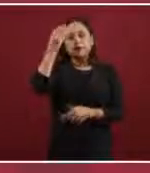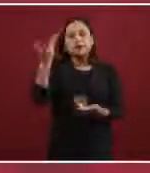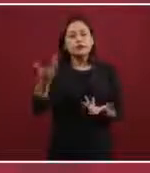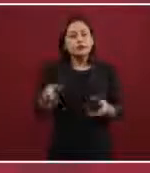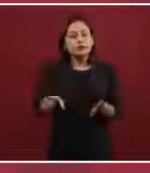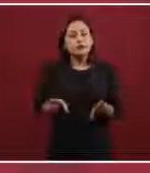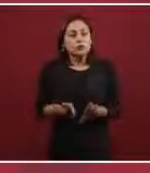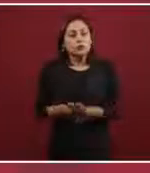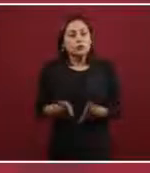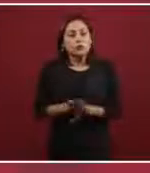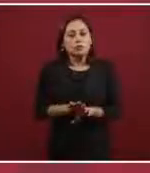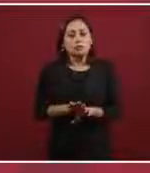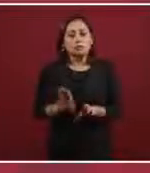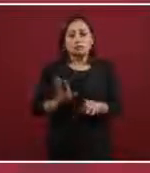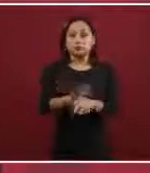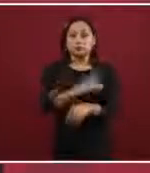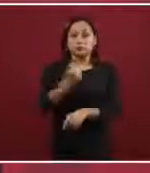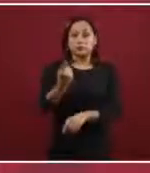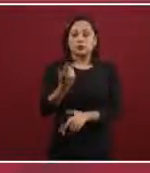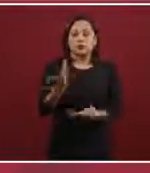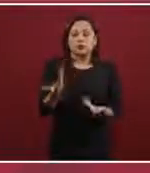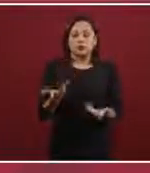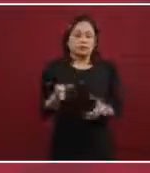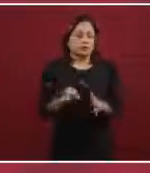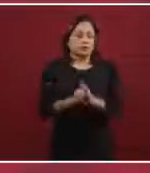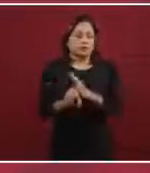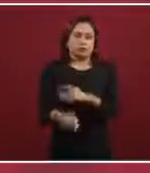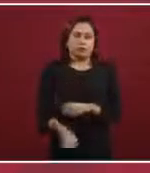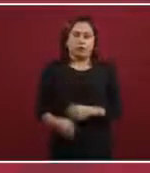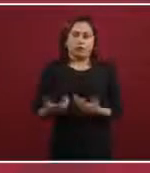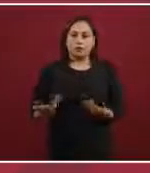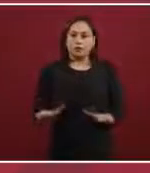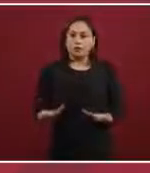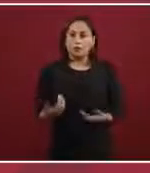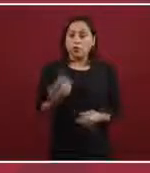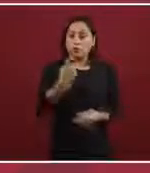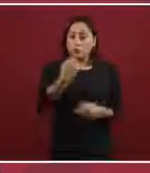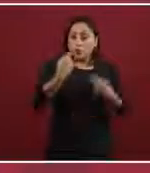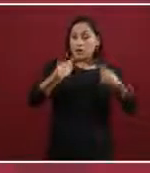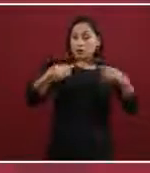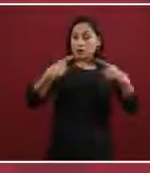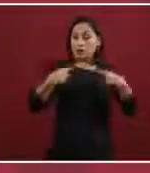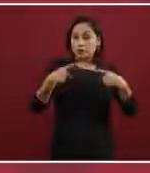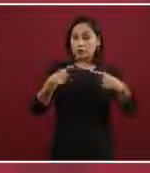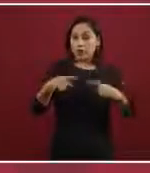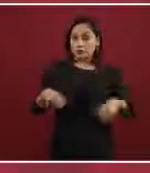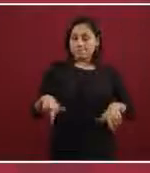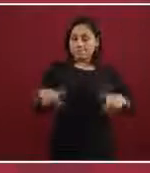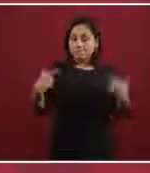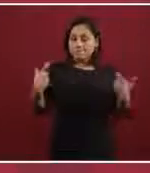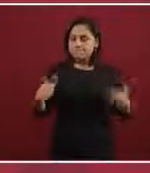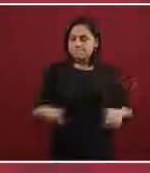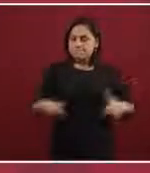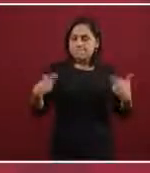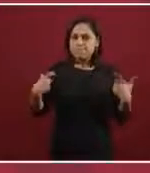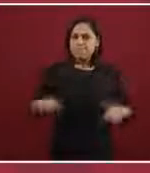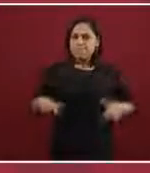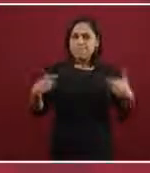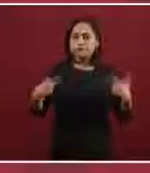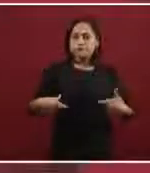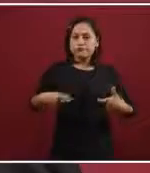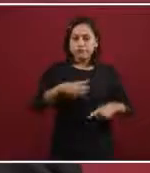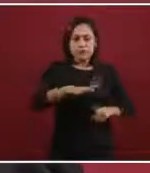que el que tiene bah ah preocuparse por los